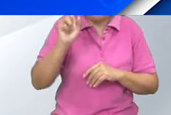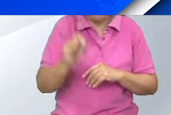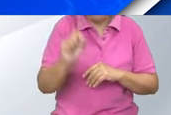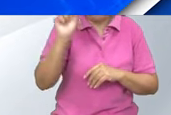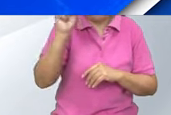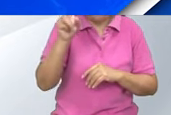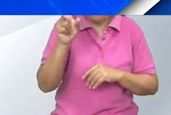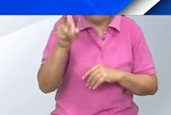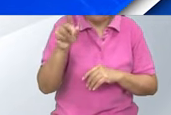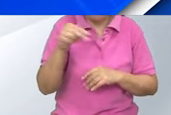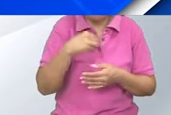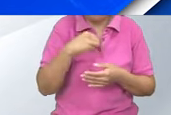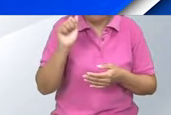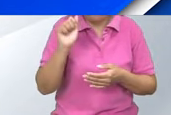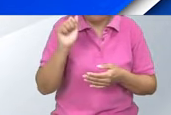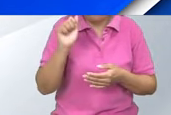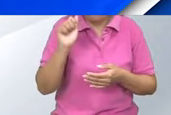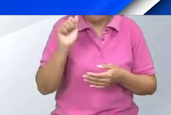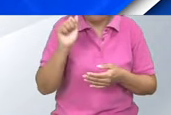83.12% y